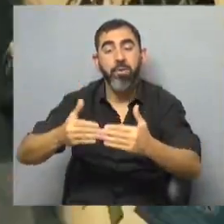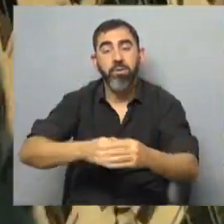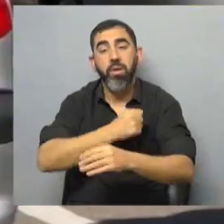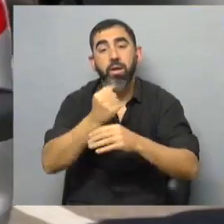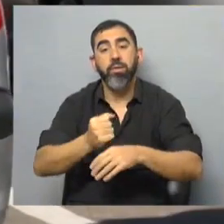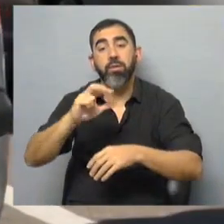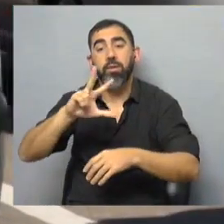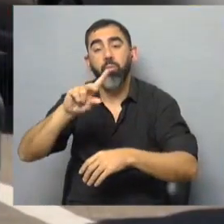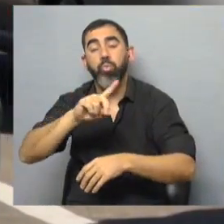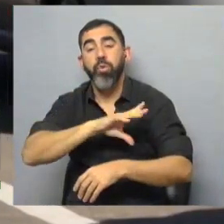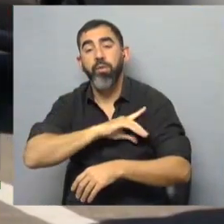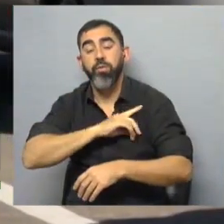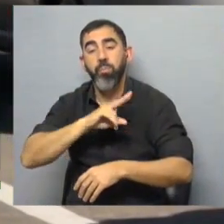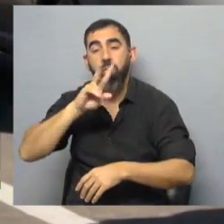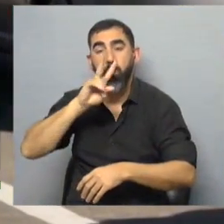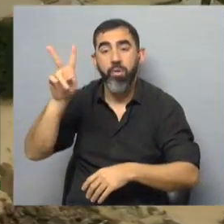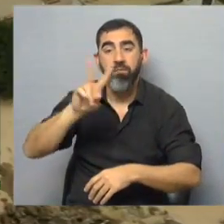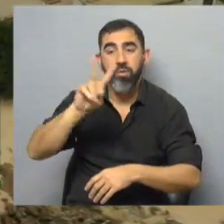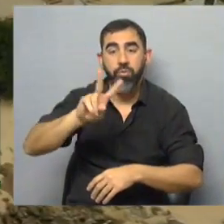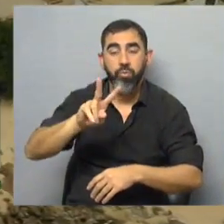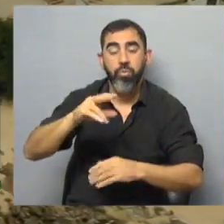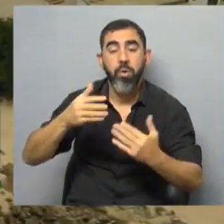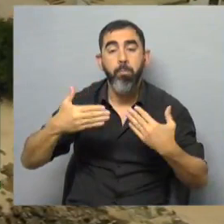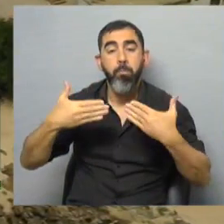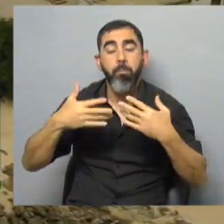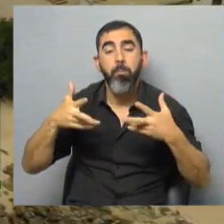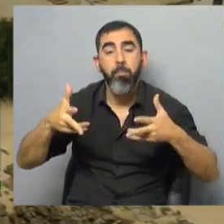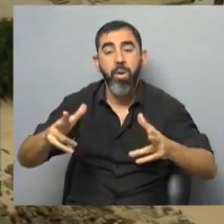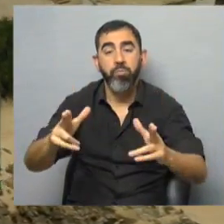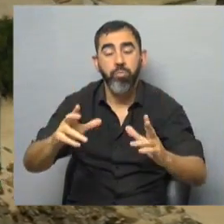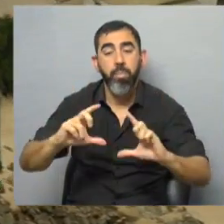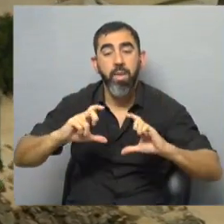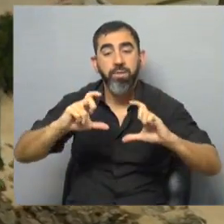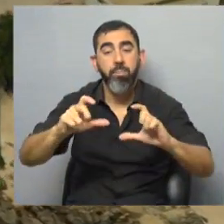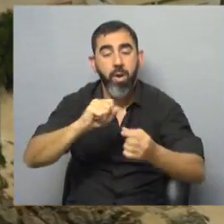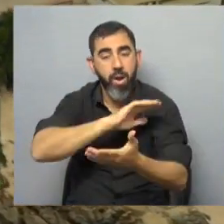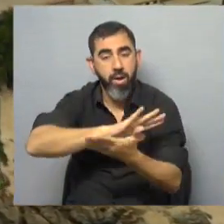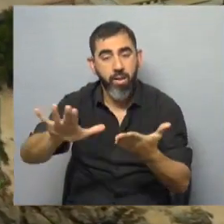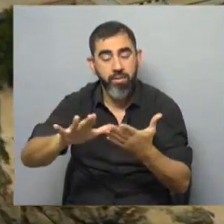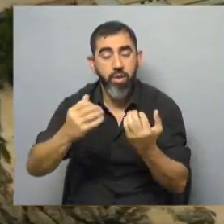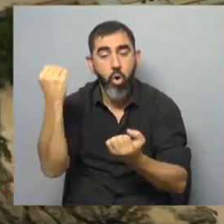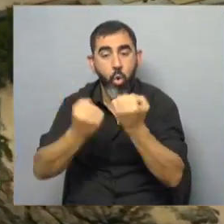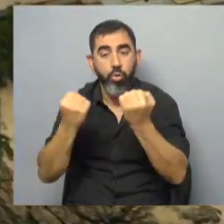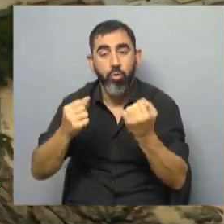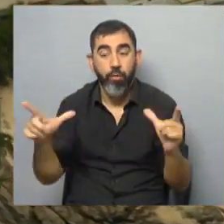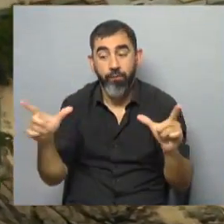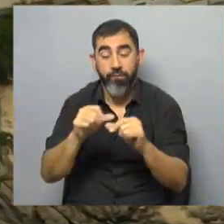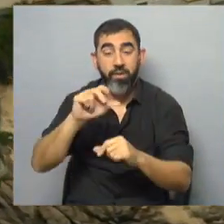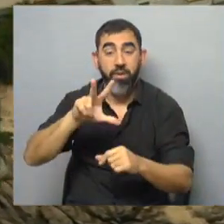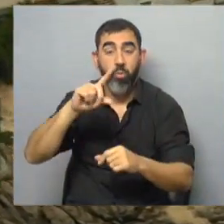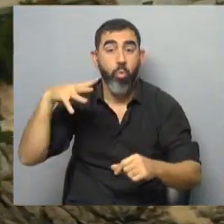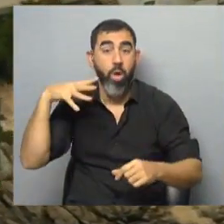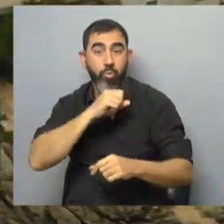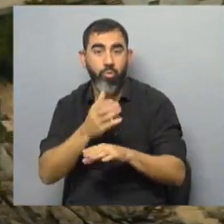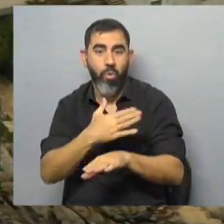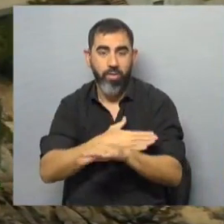31 de diciembre de 2022 para el plazo para poder reempadronar de forma gratuita los vehículos que vencía el 31 de agosto.